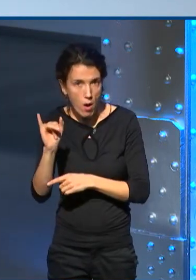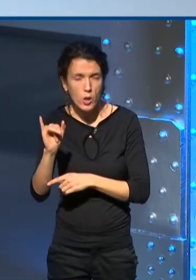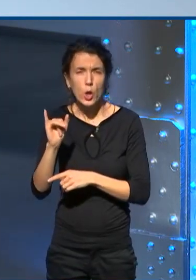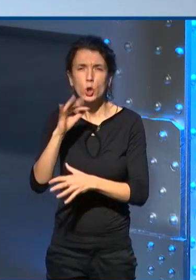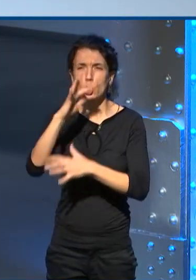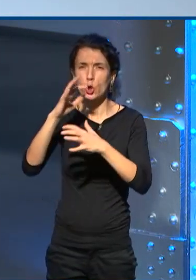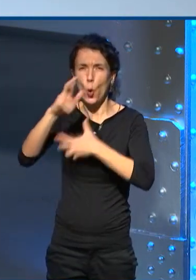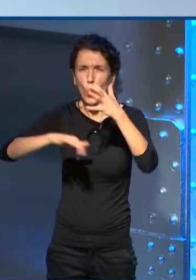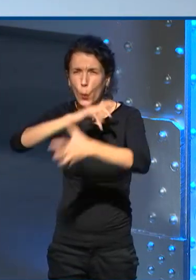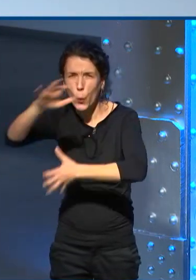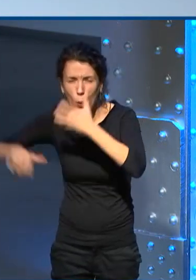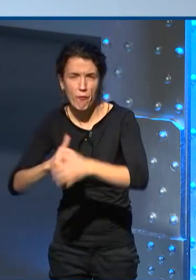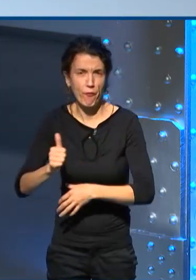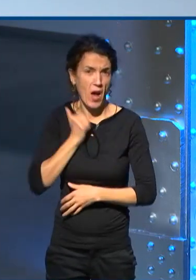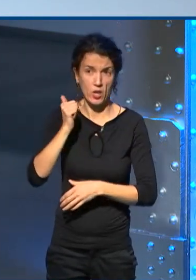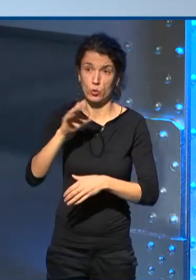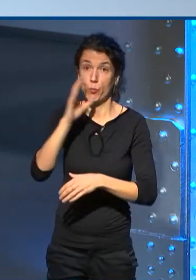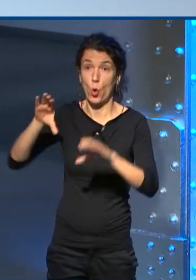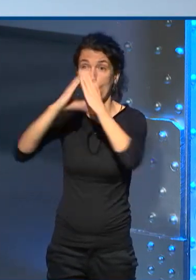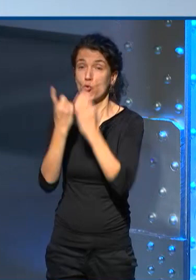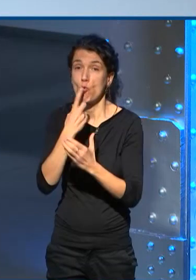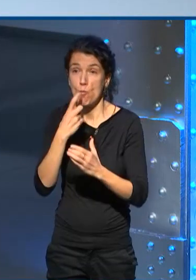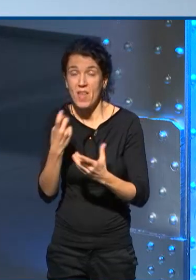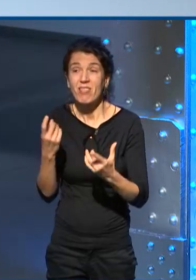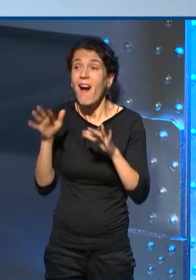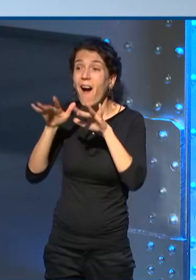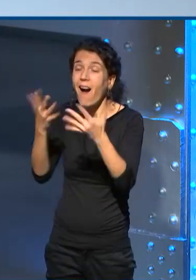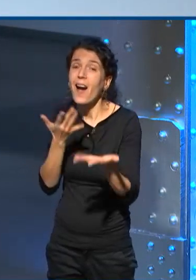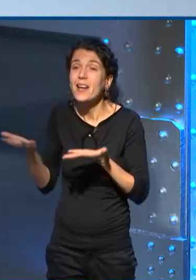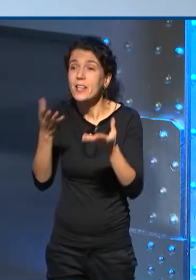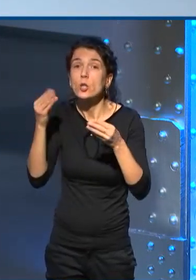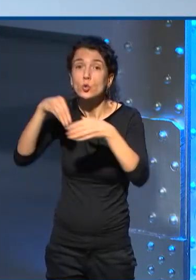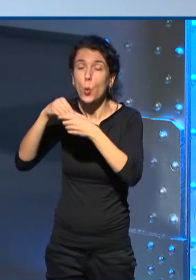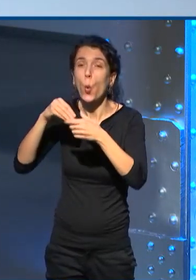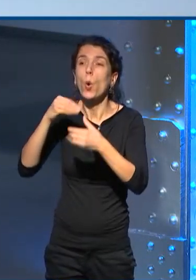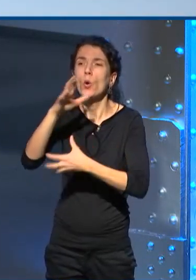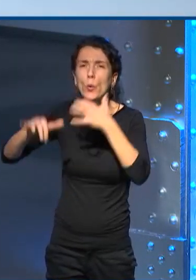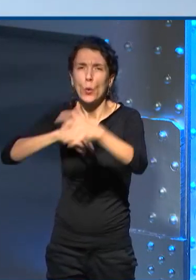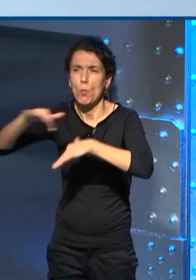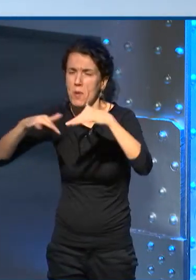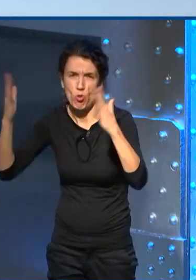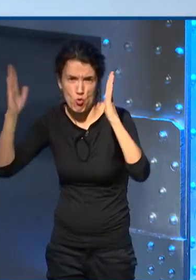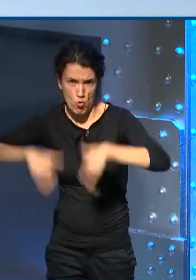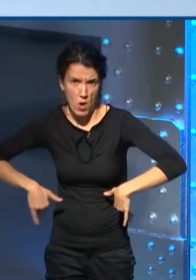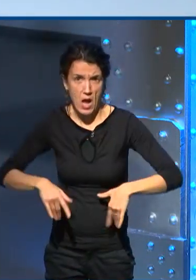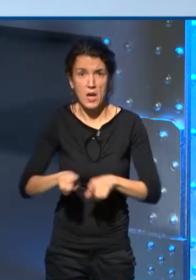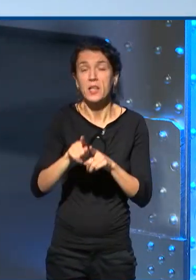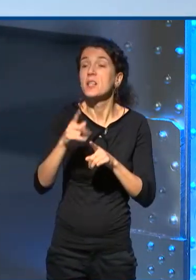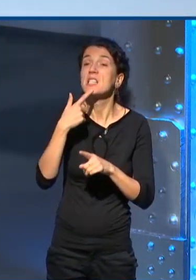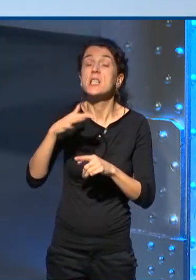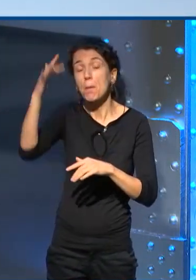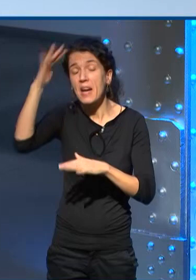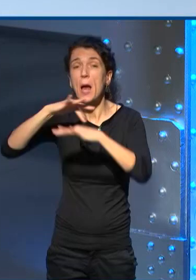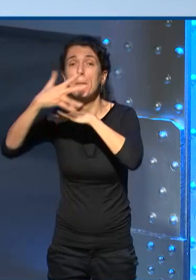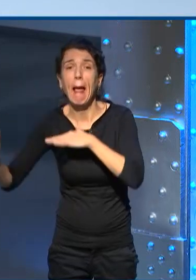tormenta y tal, que es totalmente falso, porque en Marte la densidad del aire no hace que la tormenta pueda mover nada. O sea, las sombrillas de la playa en Marte no se